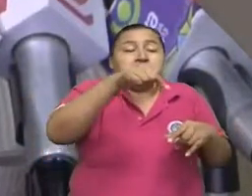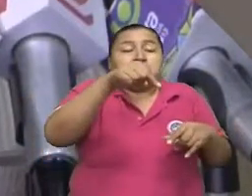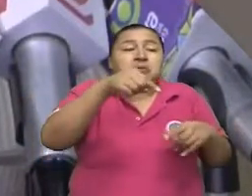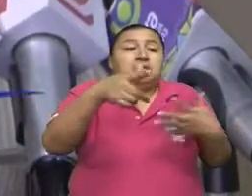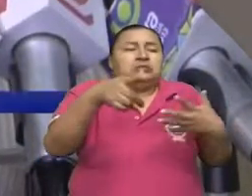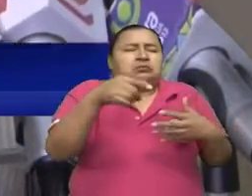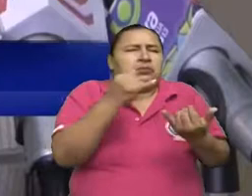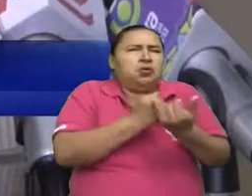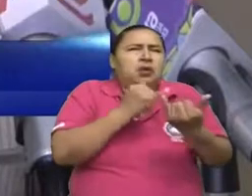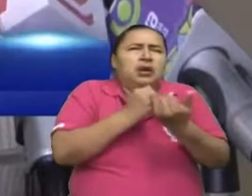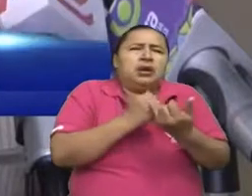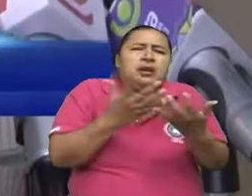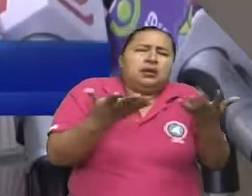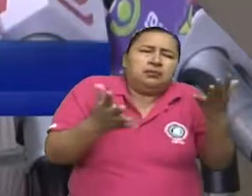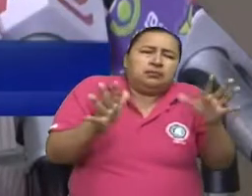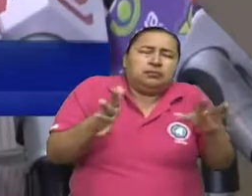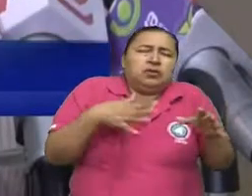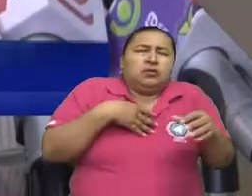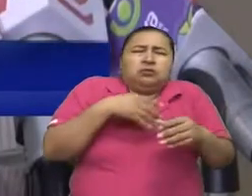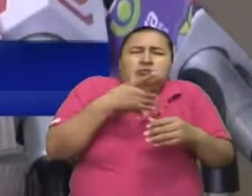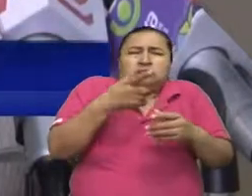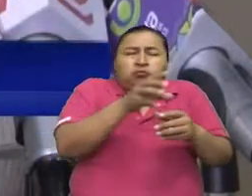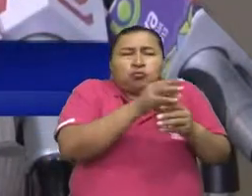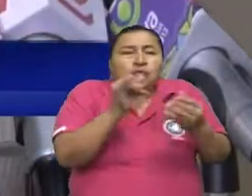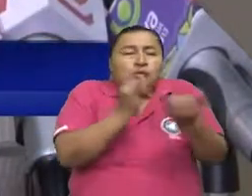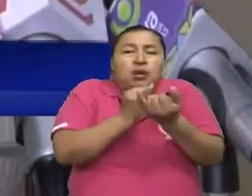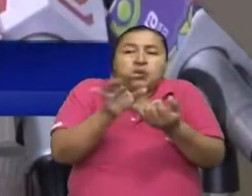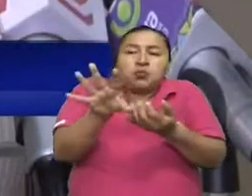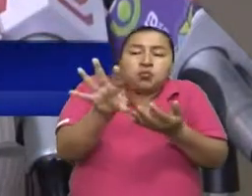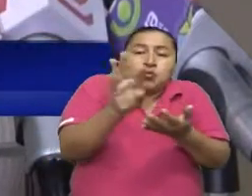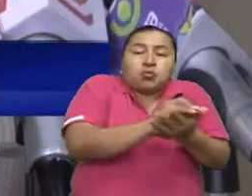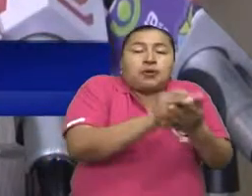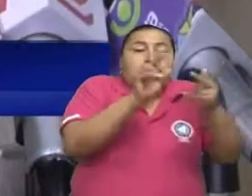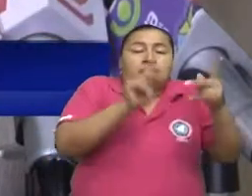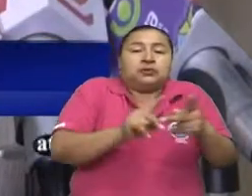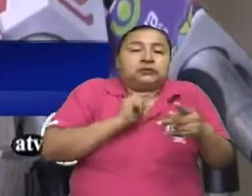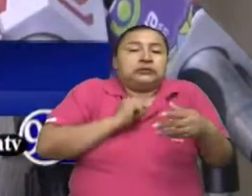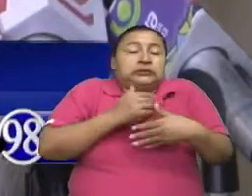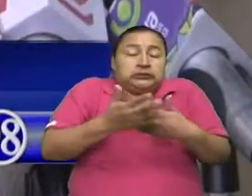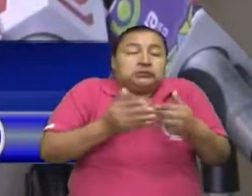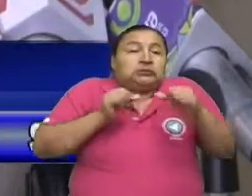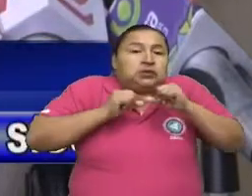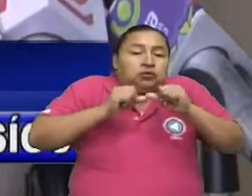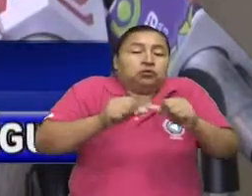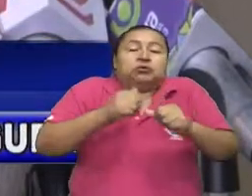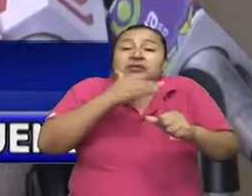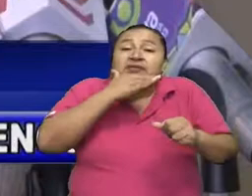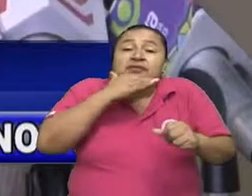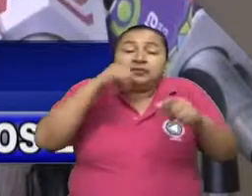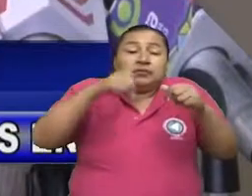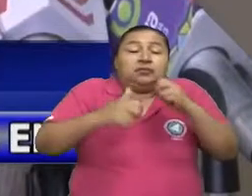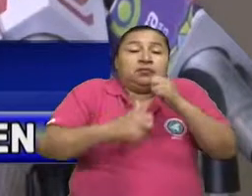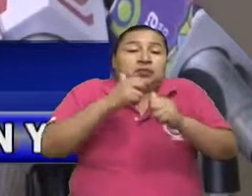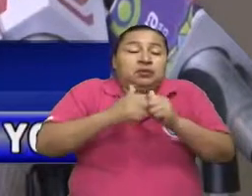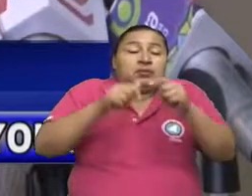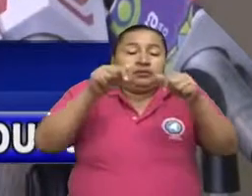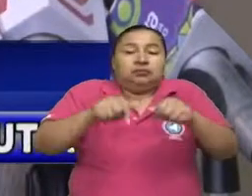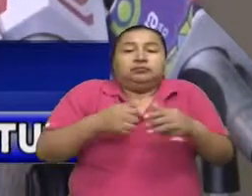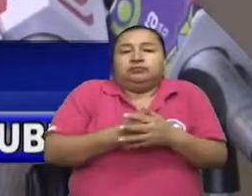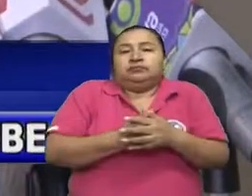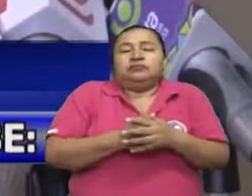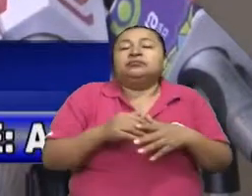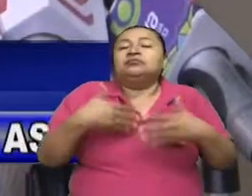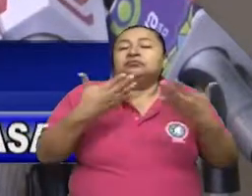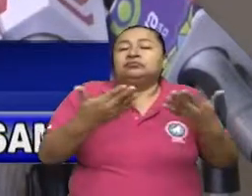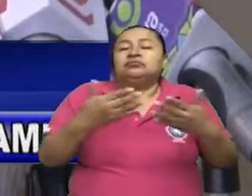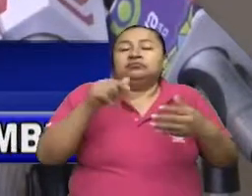digamos, como un foco, un imán para salir posiblemente afectados por esto,